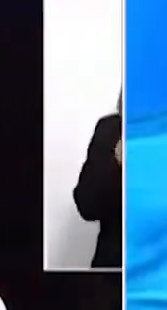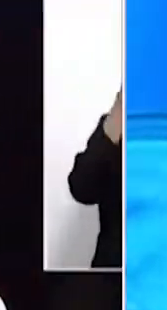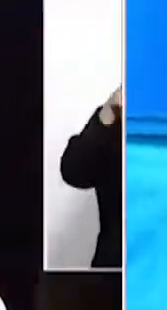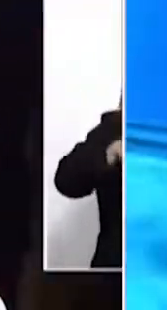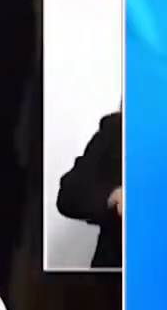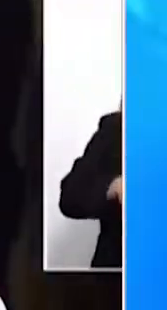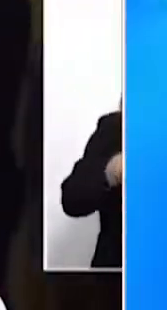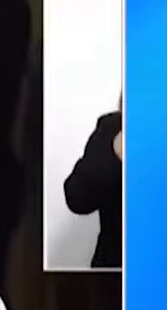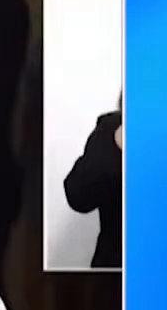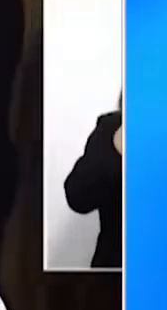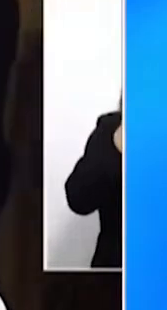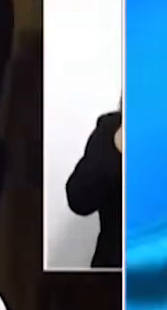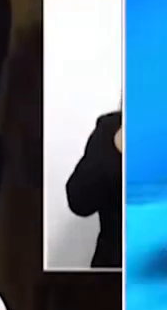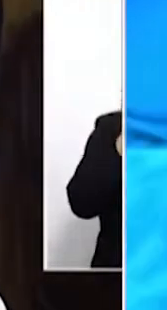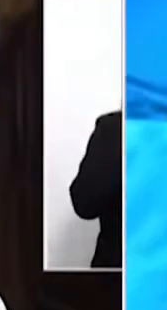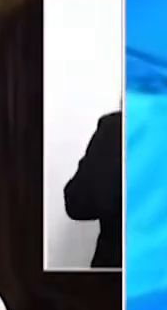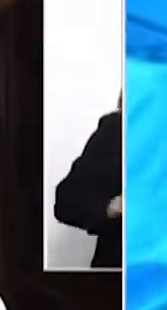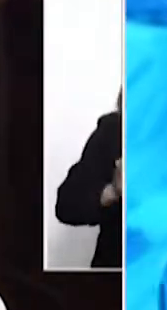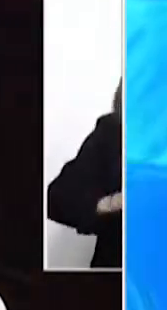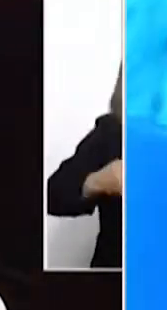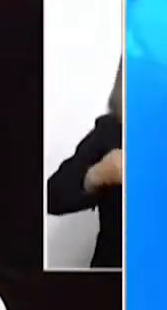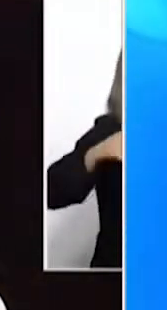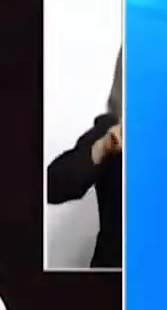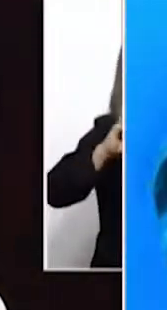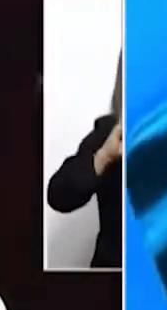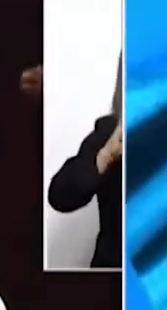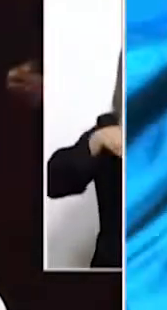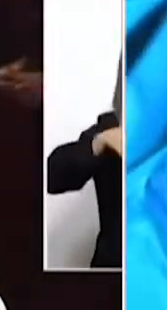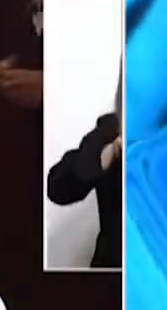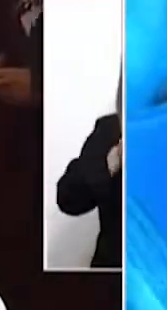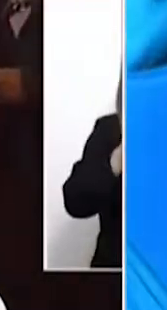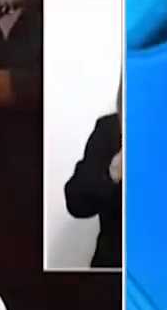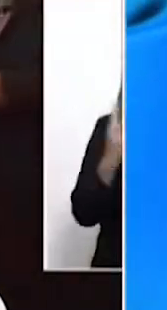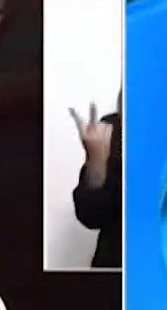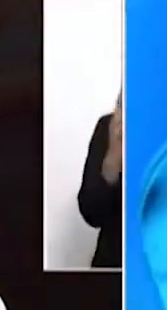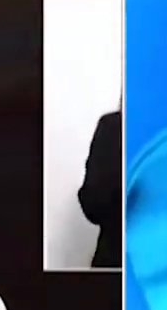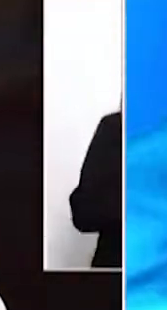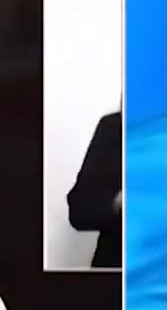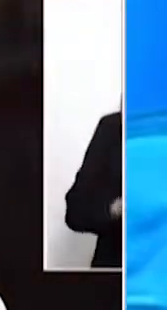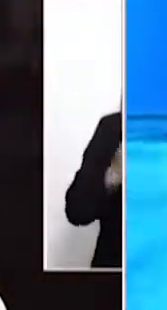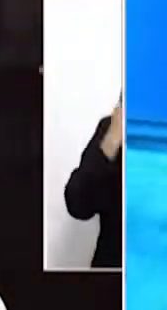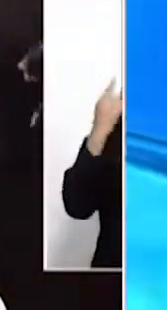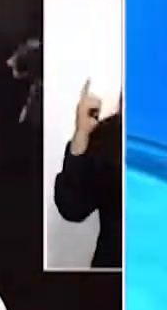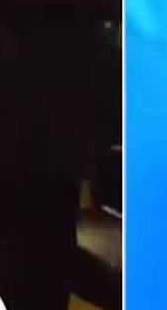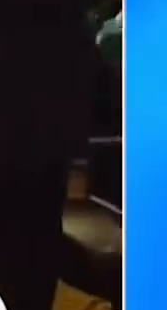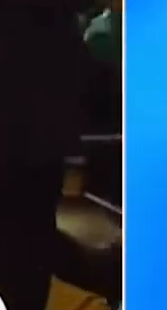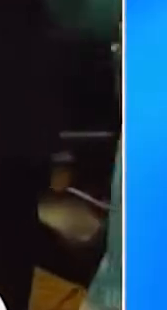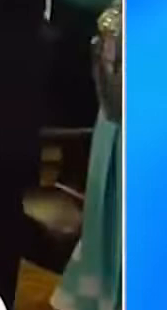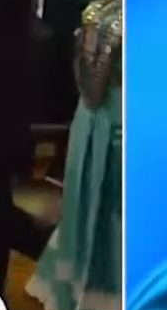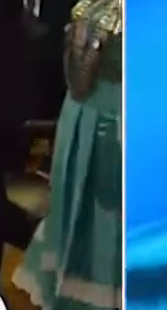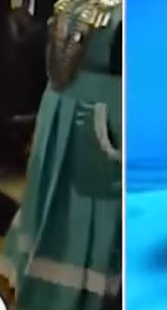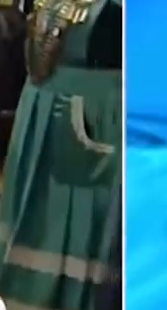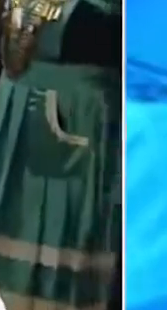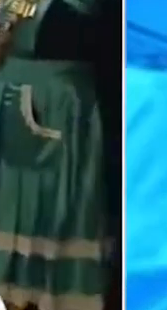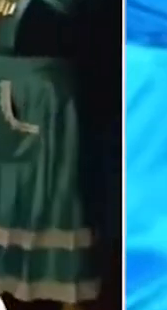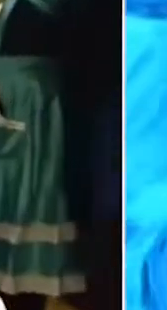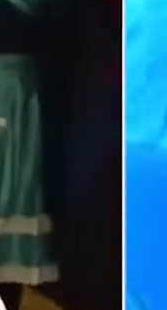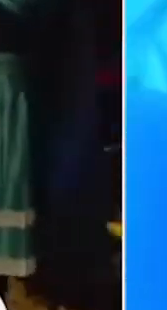ha podido ir obteniendo durante la vida. Sí, yo quisiera agregar algo respecto al tema de las noticias